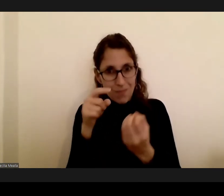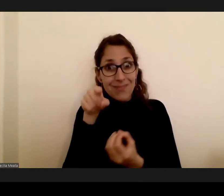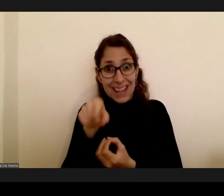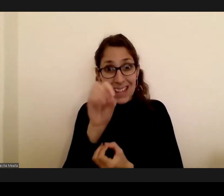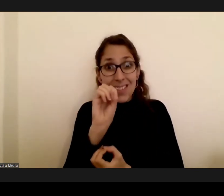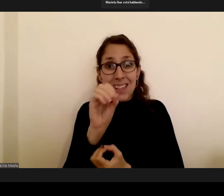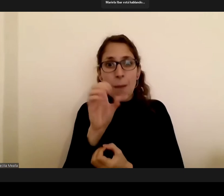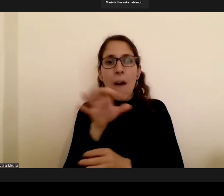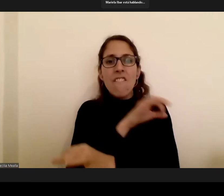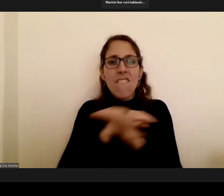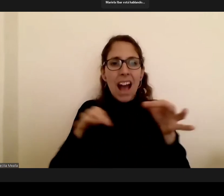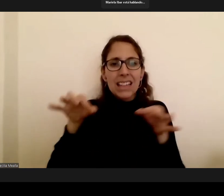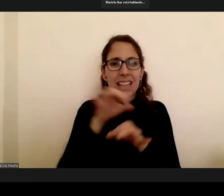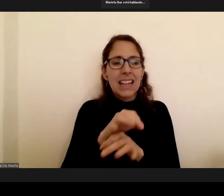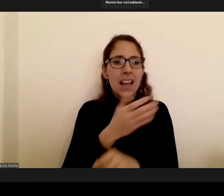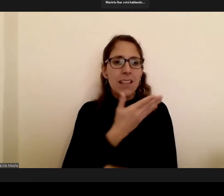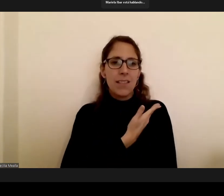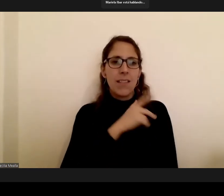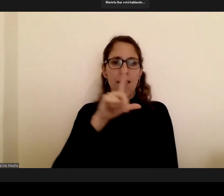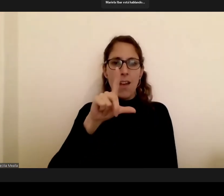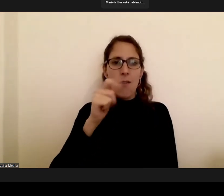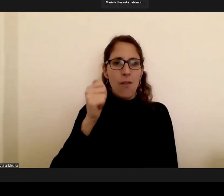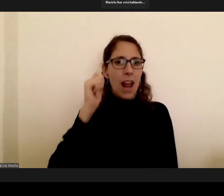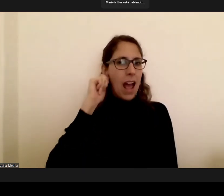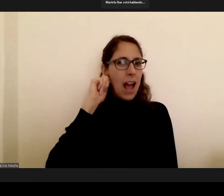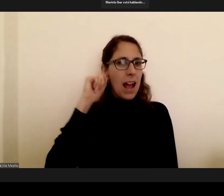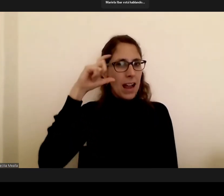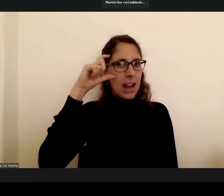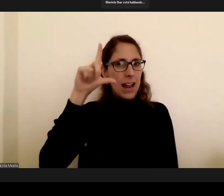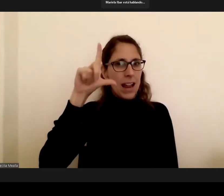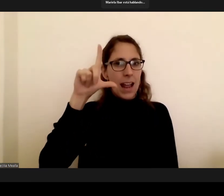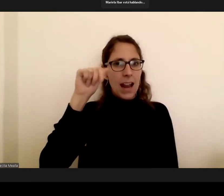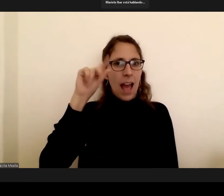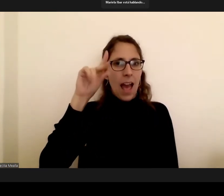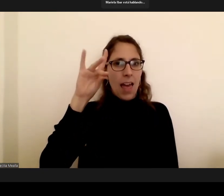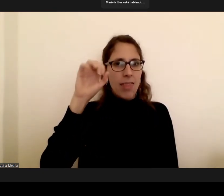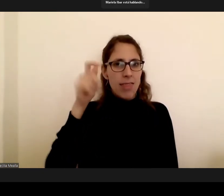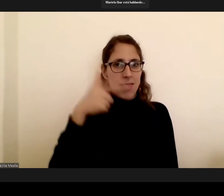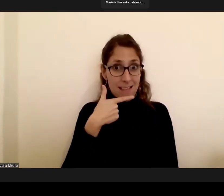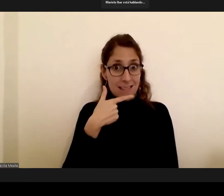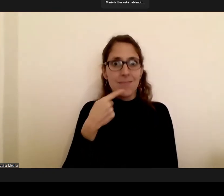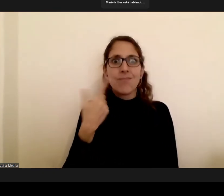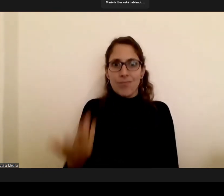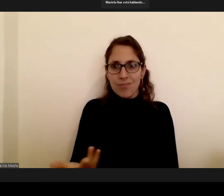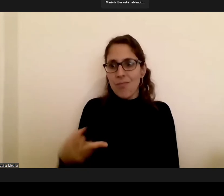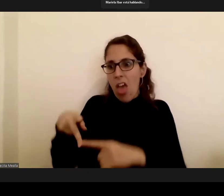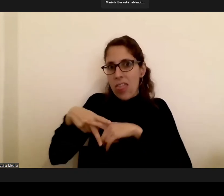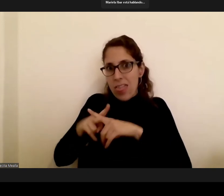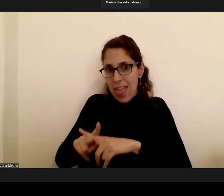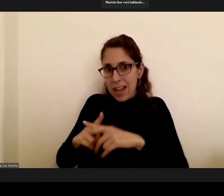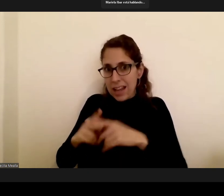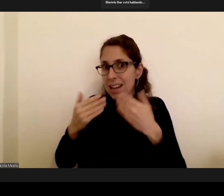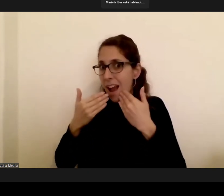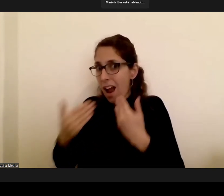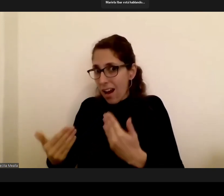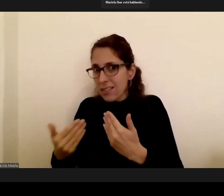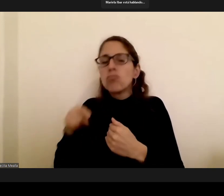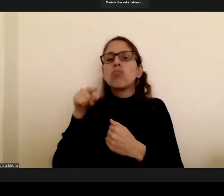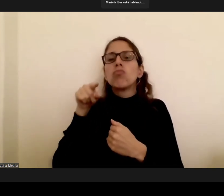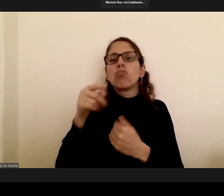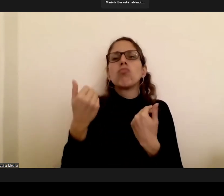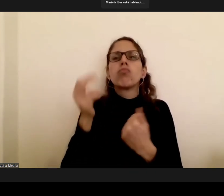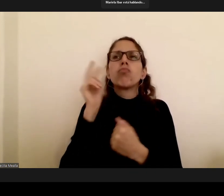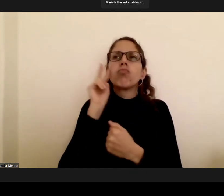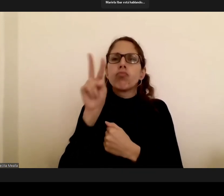eso. Entonces lo que tienen que poner, esta es una técnica que se utiliza para observar